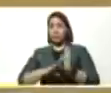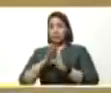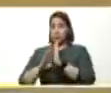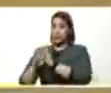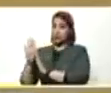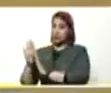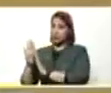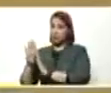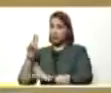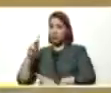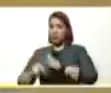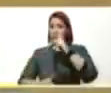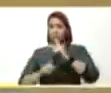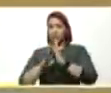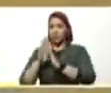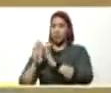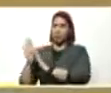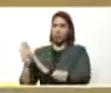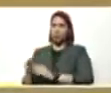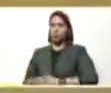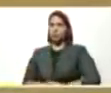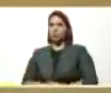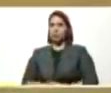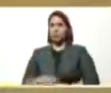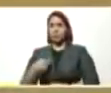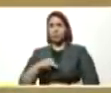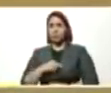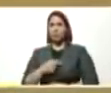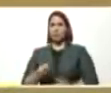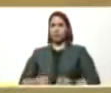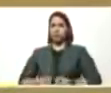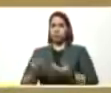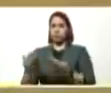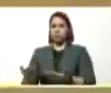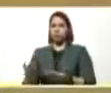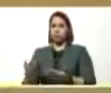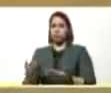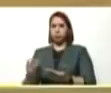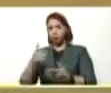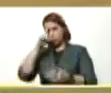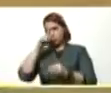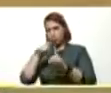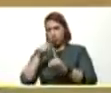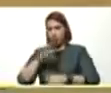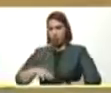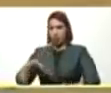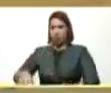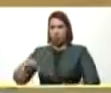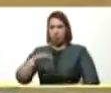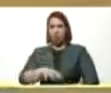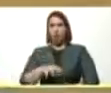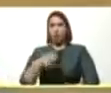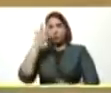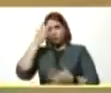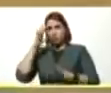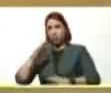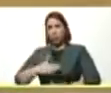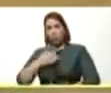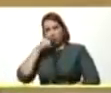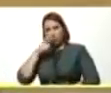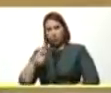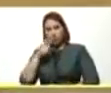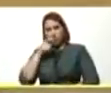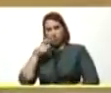de planificación y desarrollo, estamos presentando la distribución de las metas por estado, según usted puede observar en este punto de